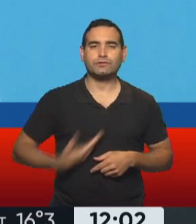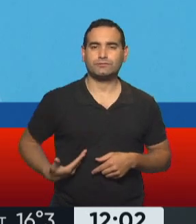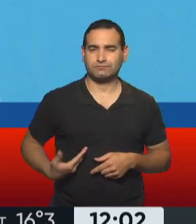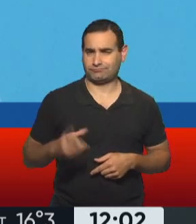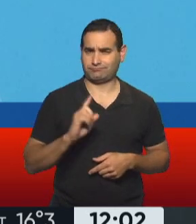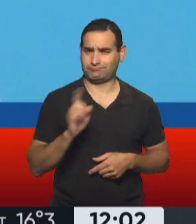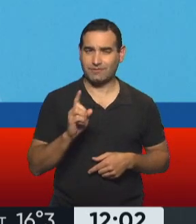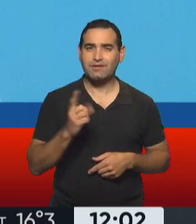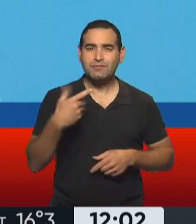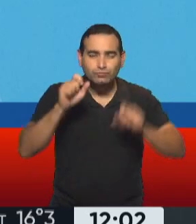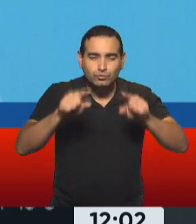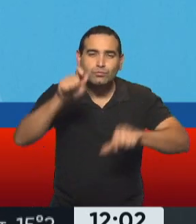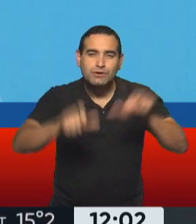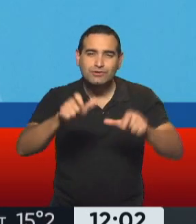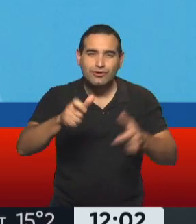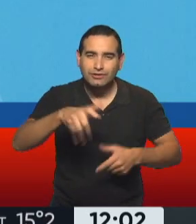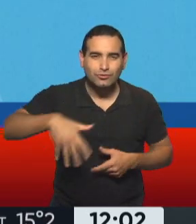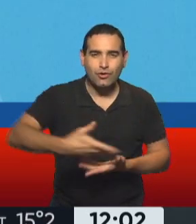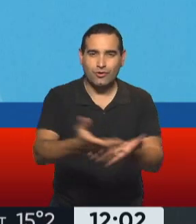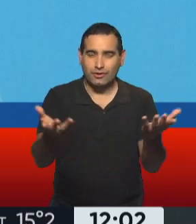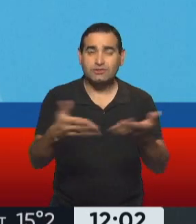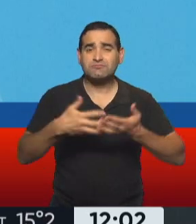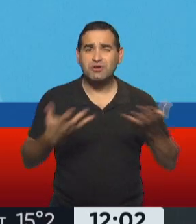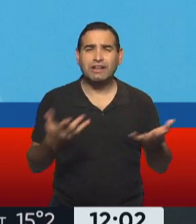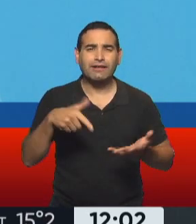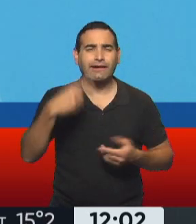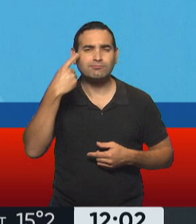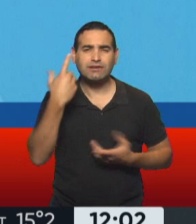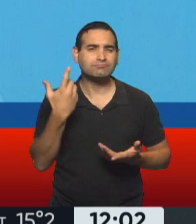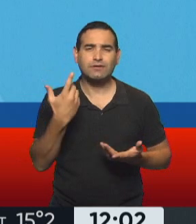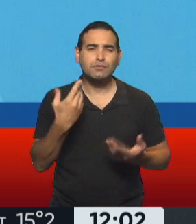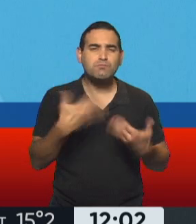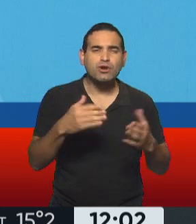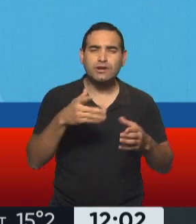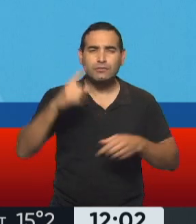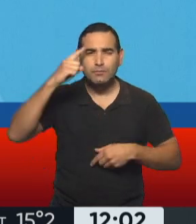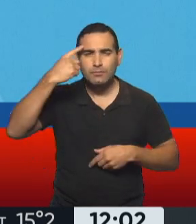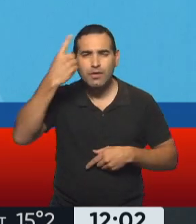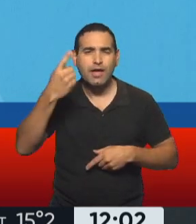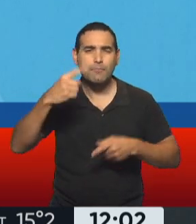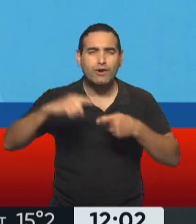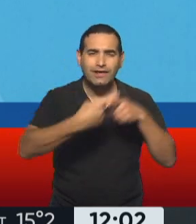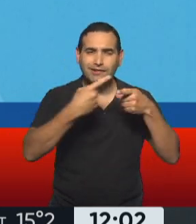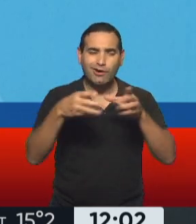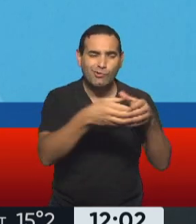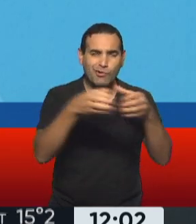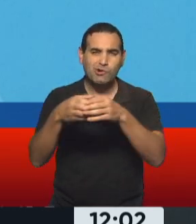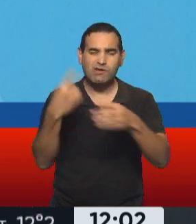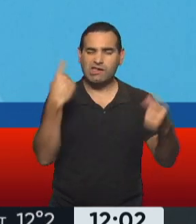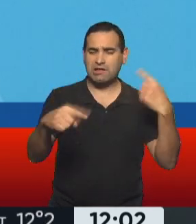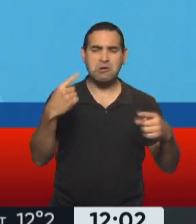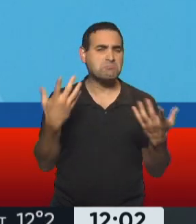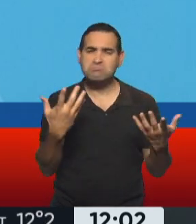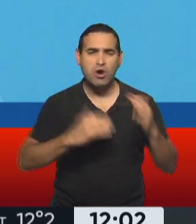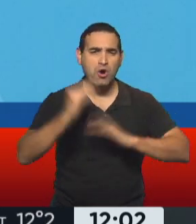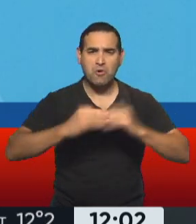Hoy la obra pública es de la gente. Por eso no hay distinción de color político ni partidario a la hora de avanzar con las